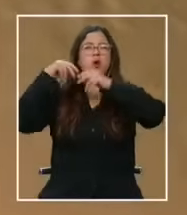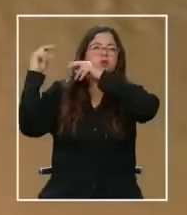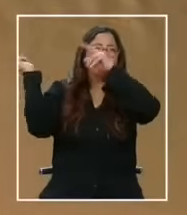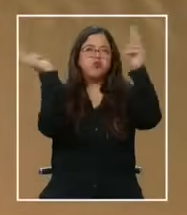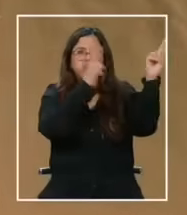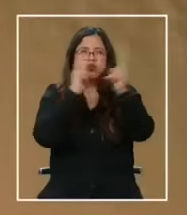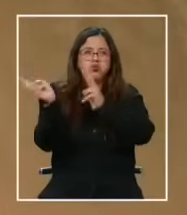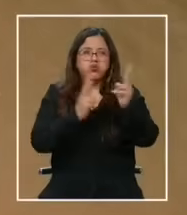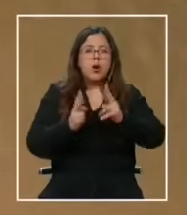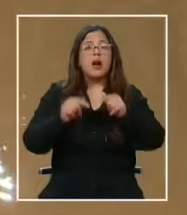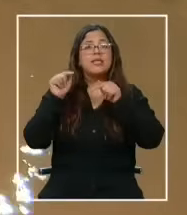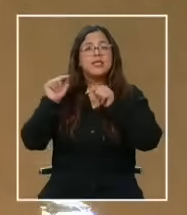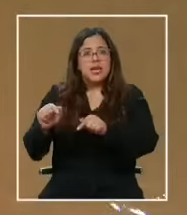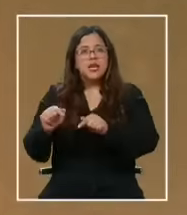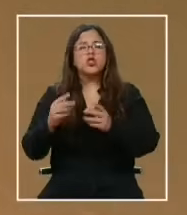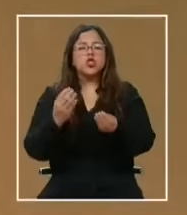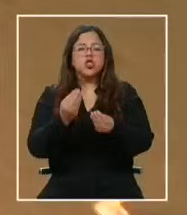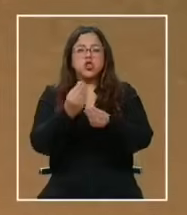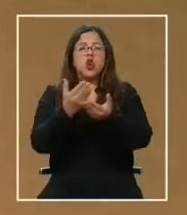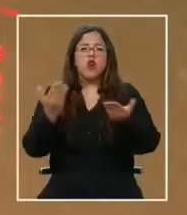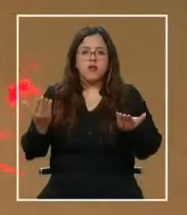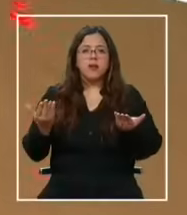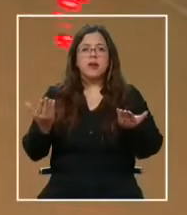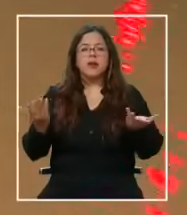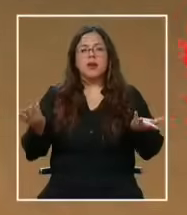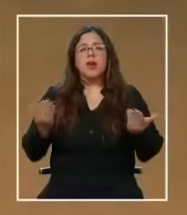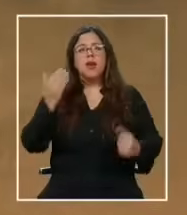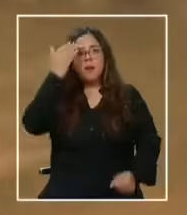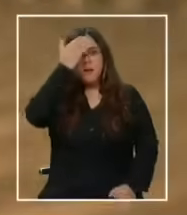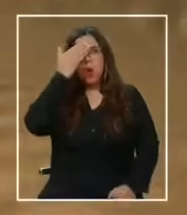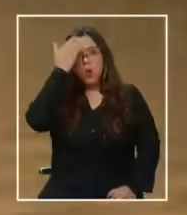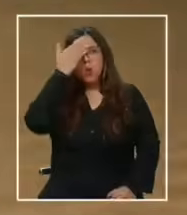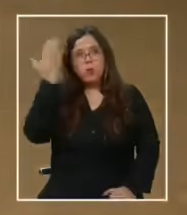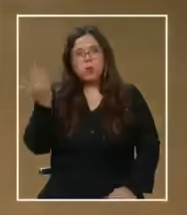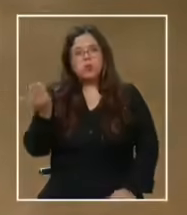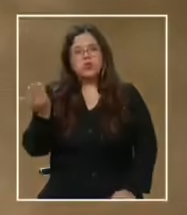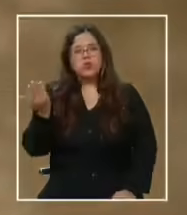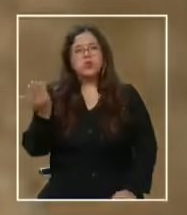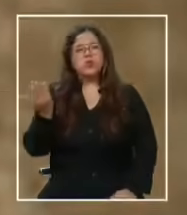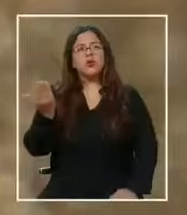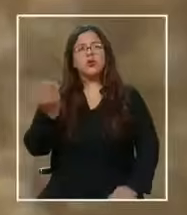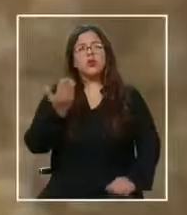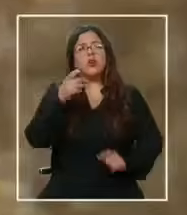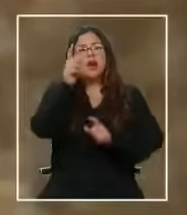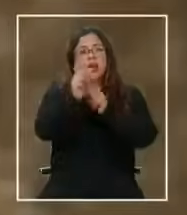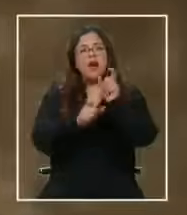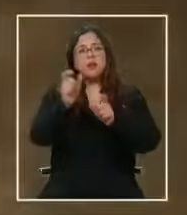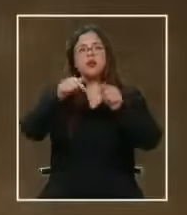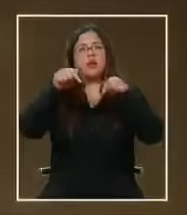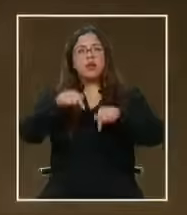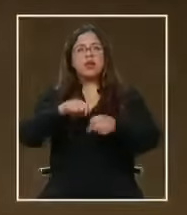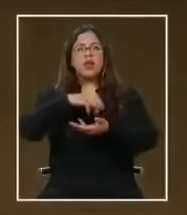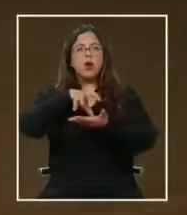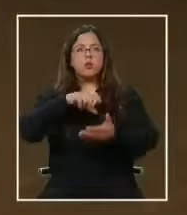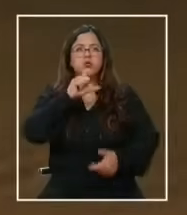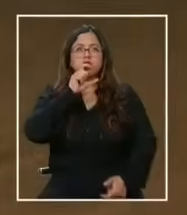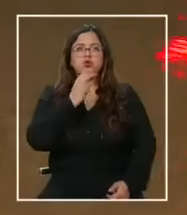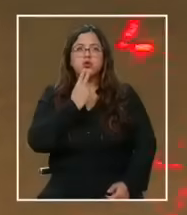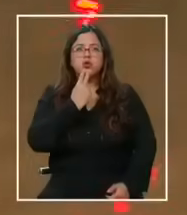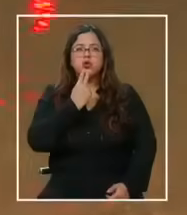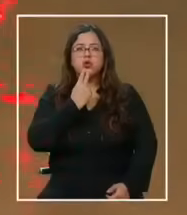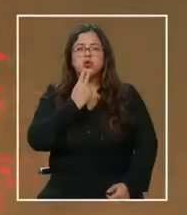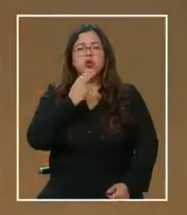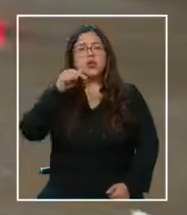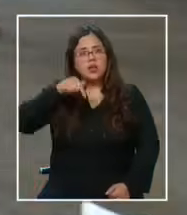viento y eso es obviamente lo que ha generado preocupación fundamentalmente los vinos de aquí de Constitución donde esta